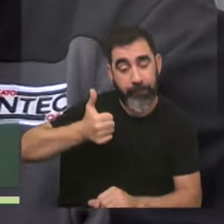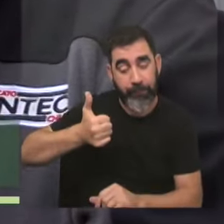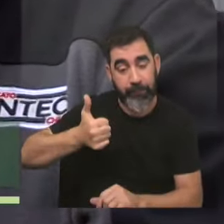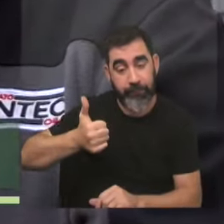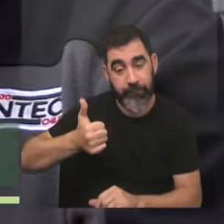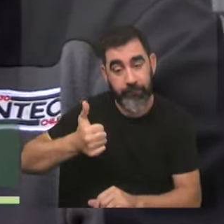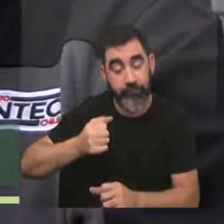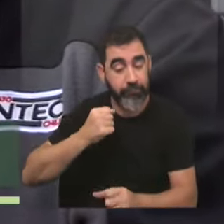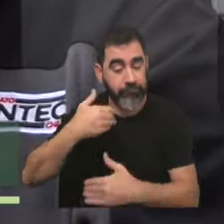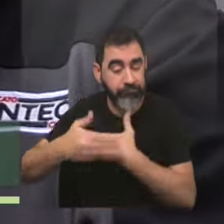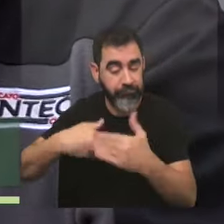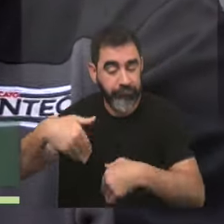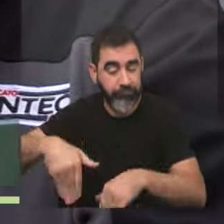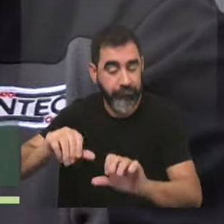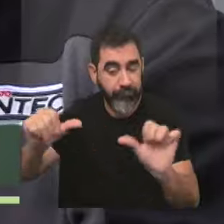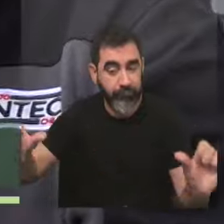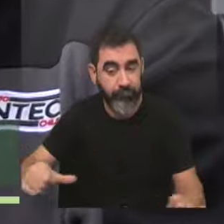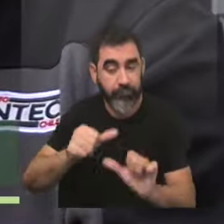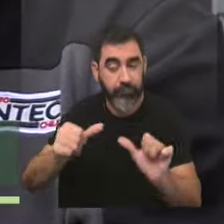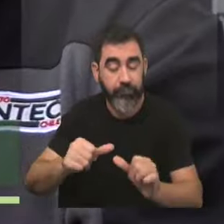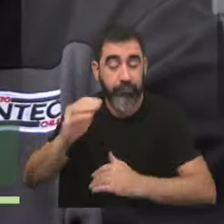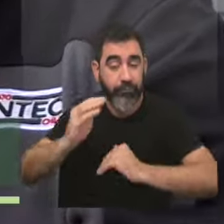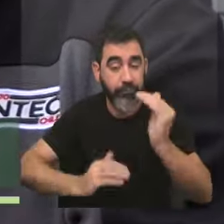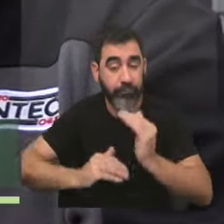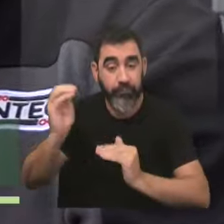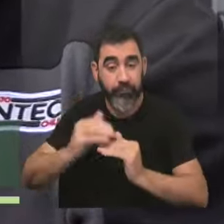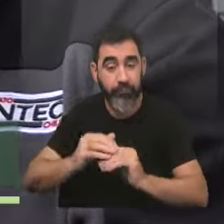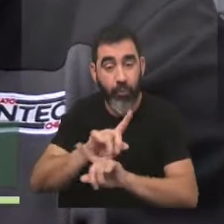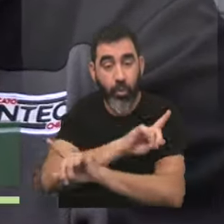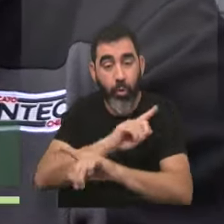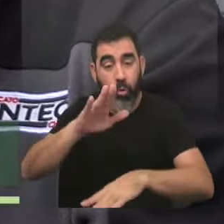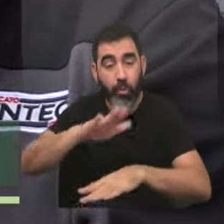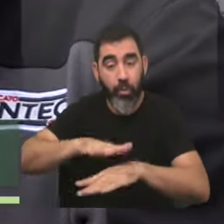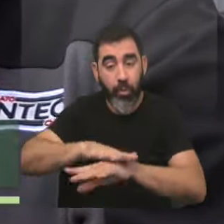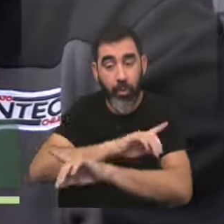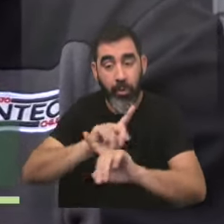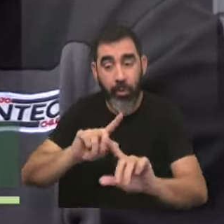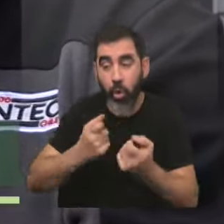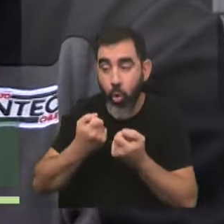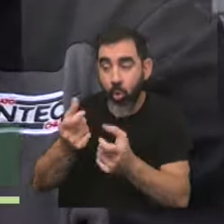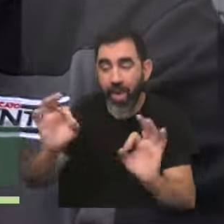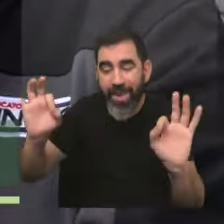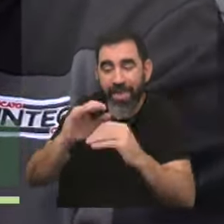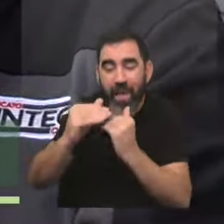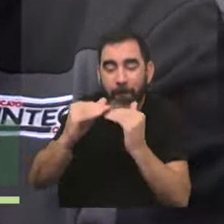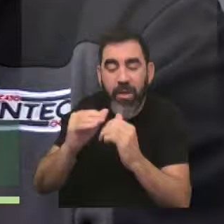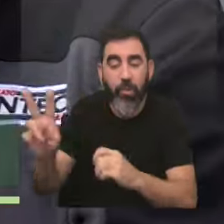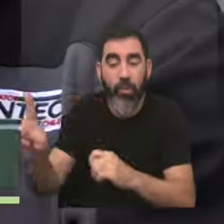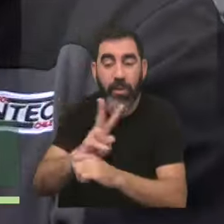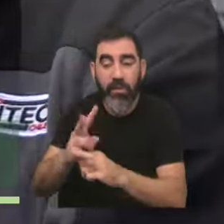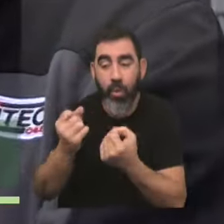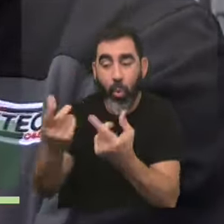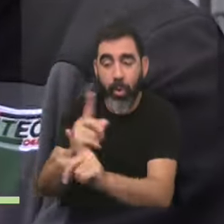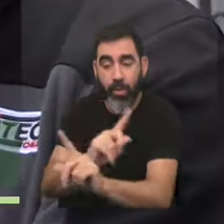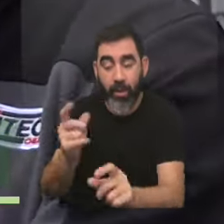llevar adelante adelante las obras con una irresponsabilidad tal de no dar Ni siquiera los elementos mínimos necesarios que